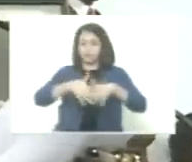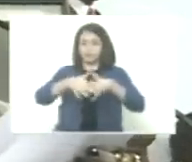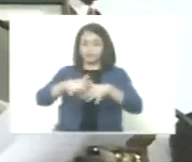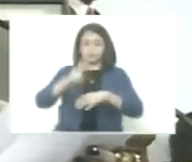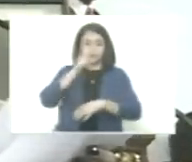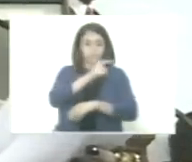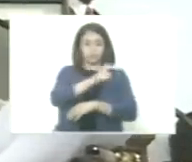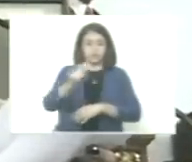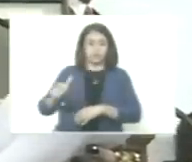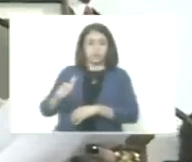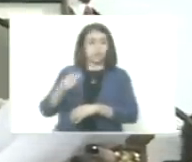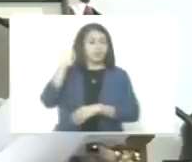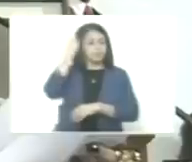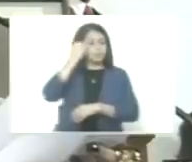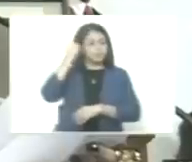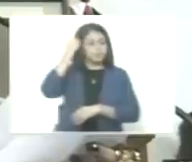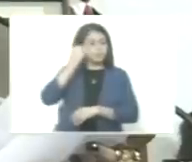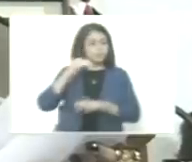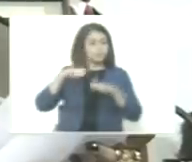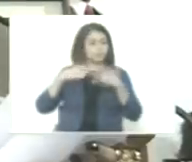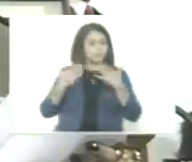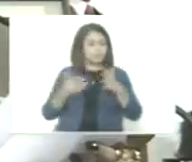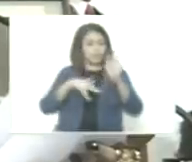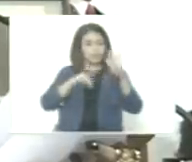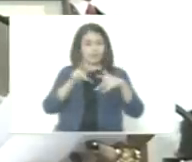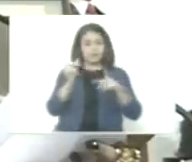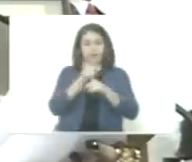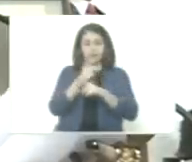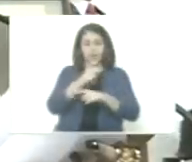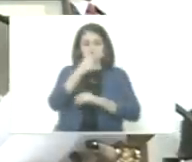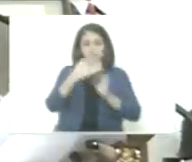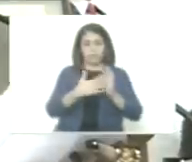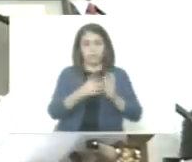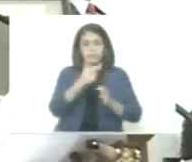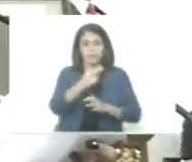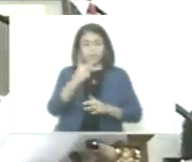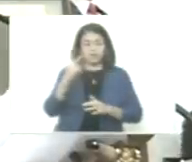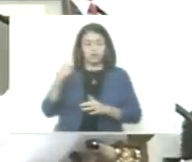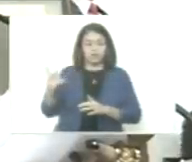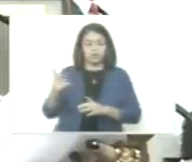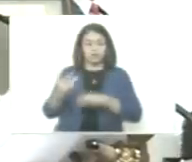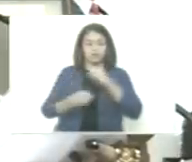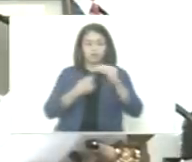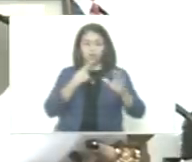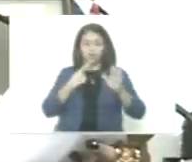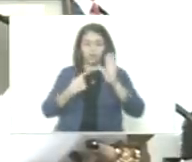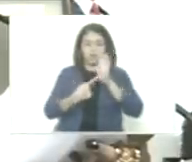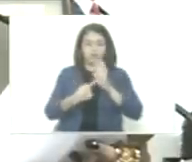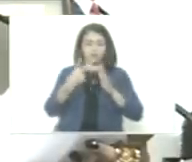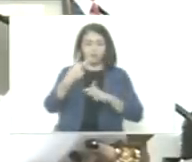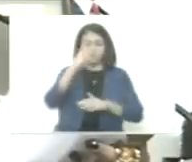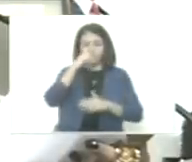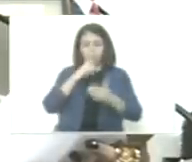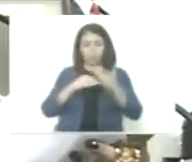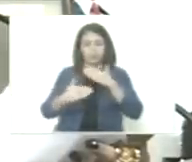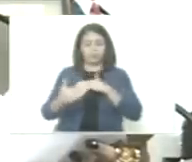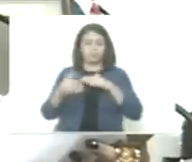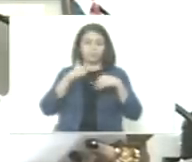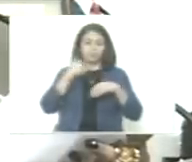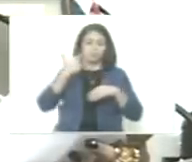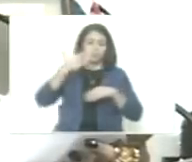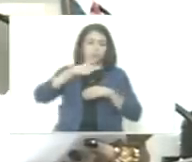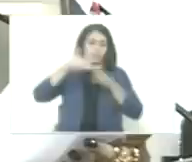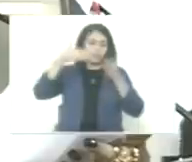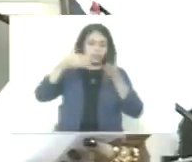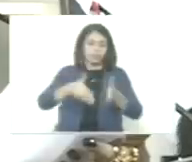Popular. Considerando que el 13 de agosto de 2022 se cumplieron 2 años de la siembra del